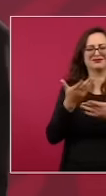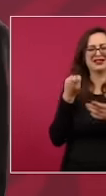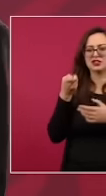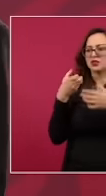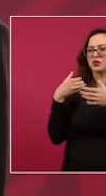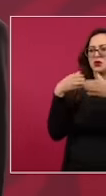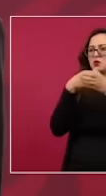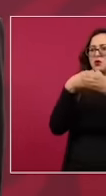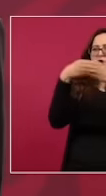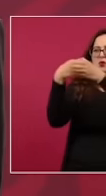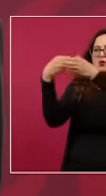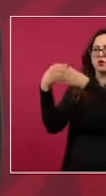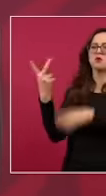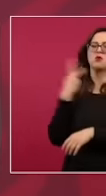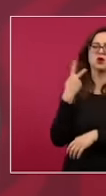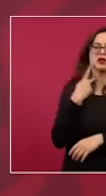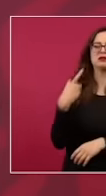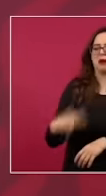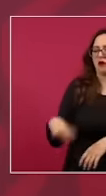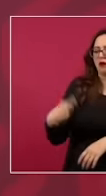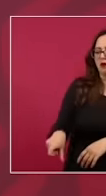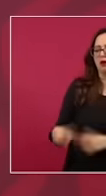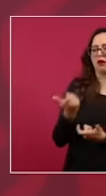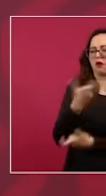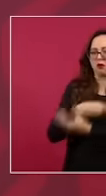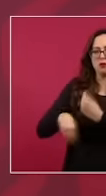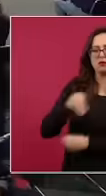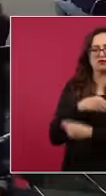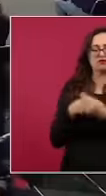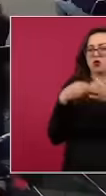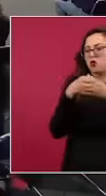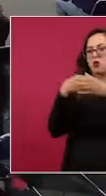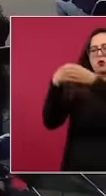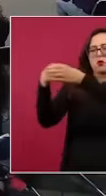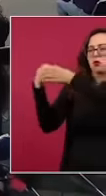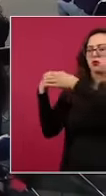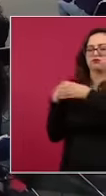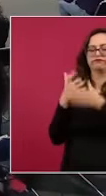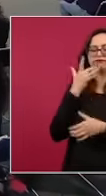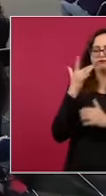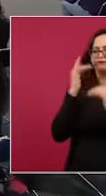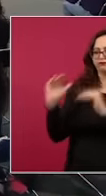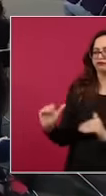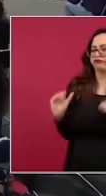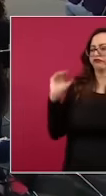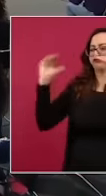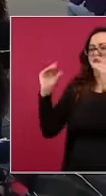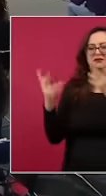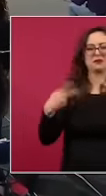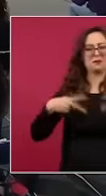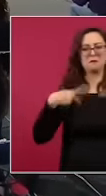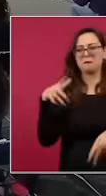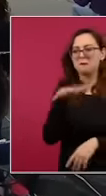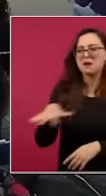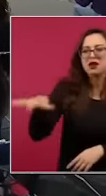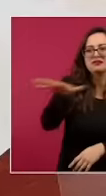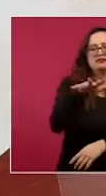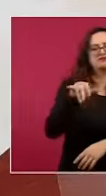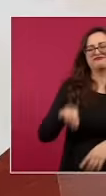grupos políticos, económicos, élites, no piensan en el pueblo.